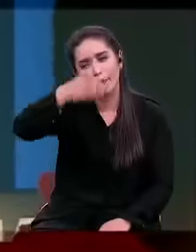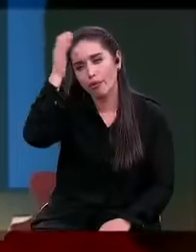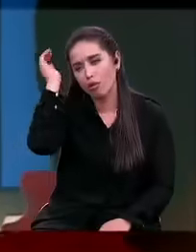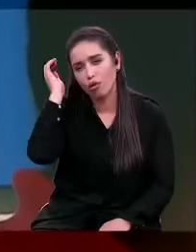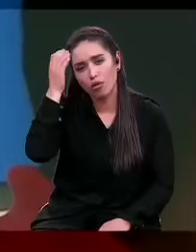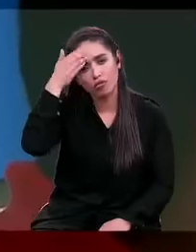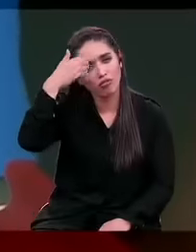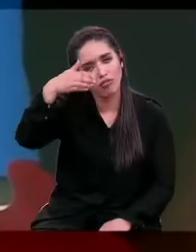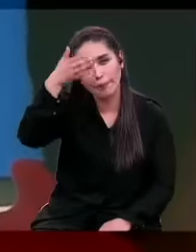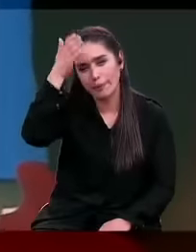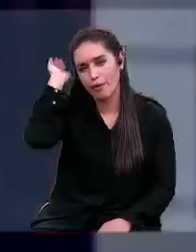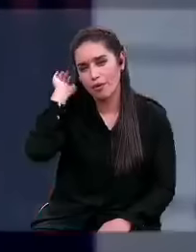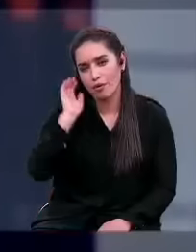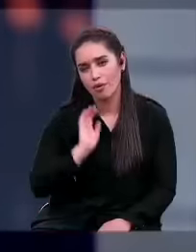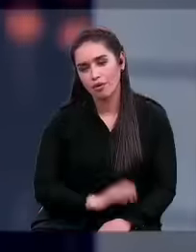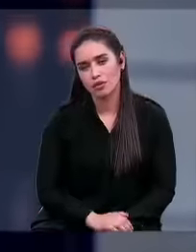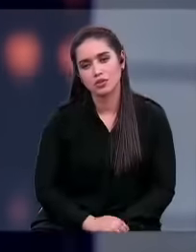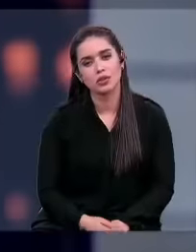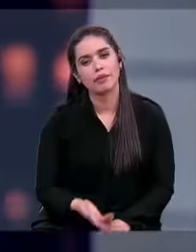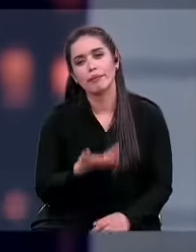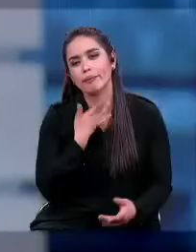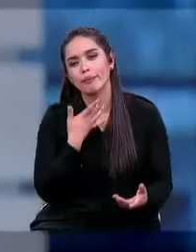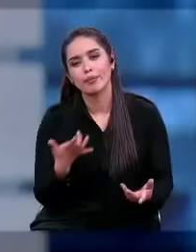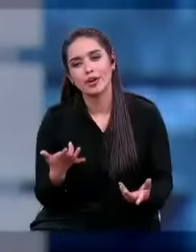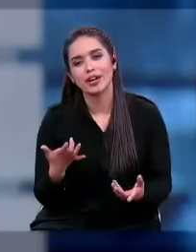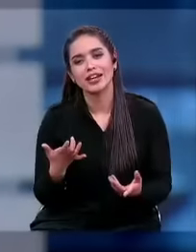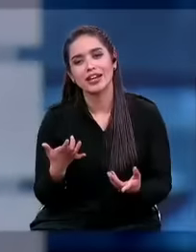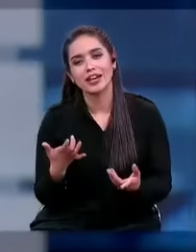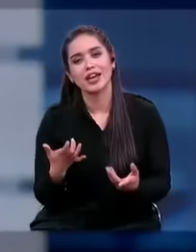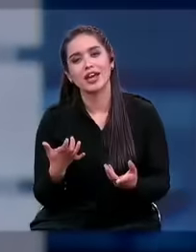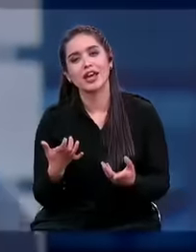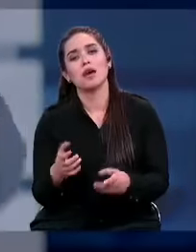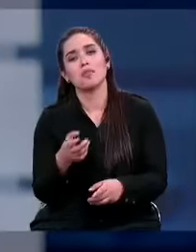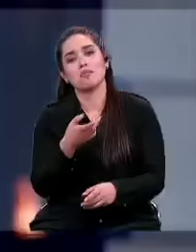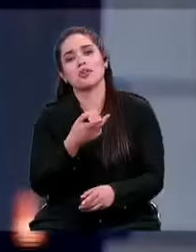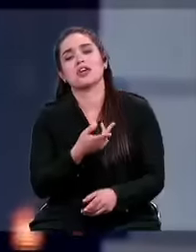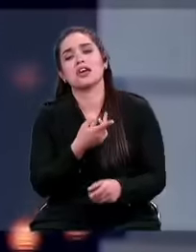súper famoso. Por ser el cuñado de Cecilia Bolocco.